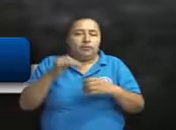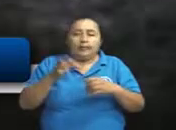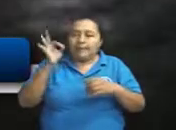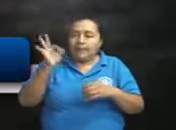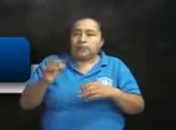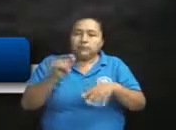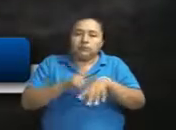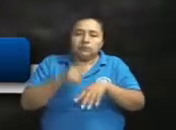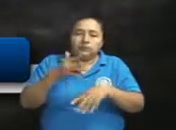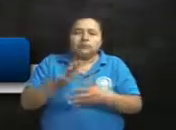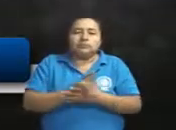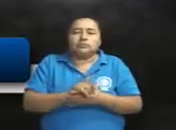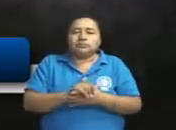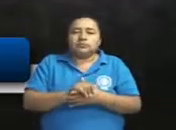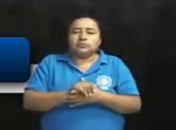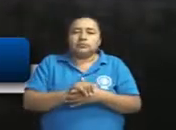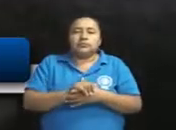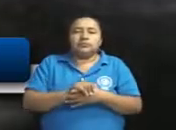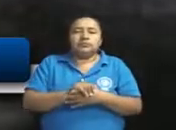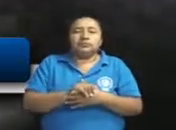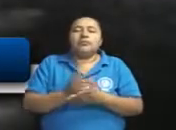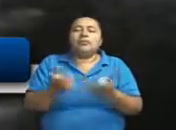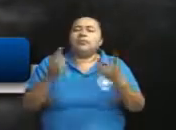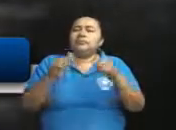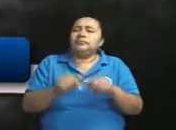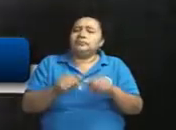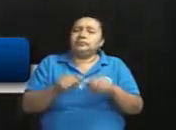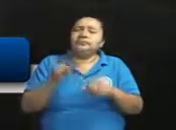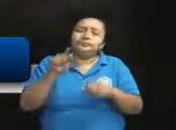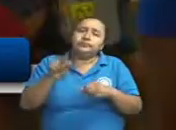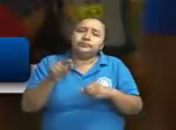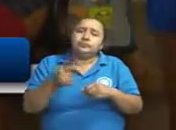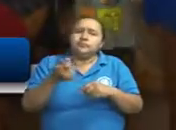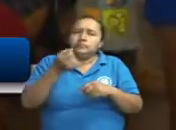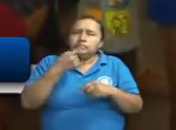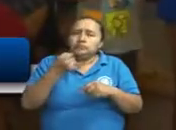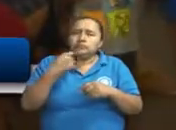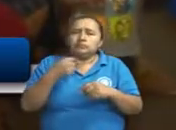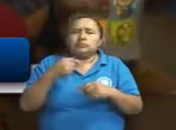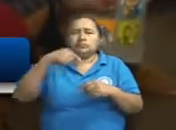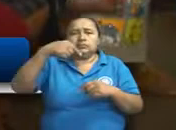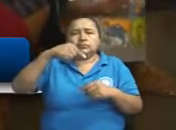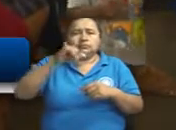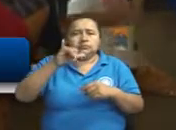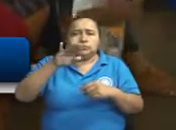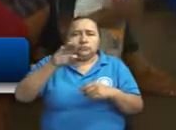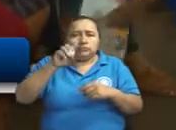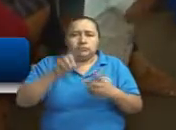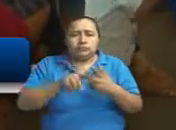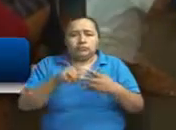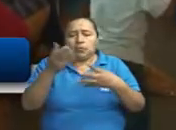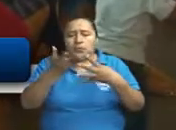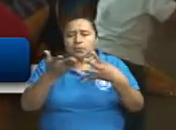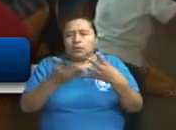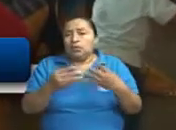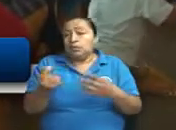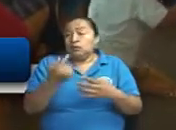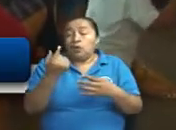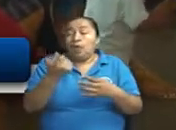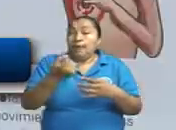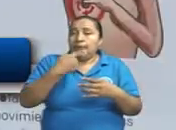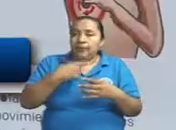oportuna. Ahora también, el tratamiento que ustedes dan no es simplemente de medicamentos,